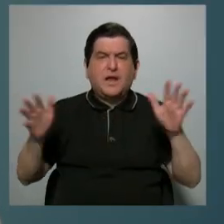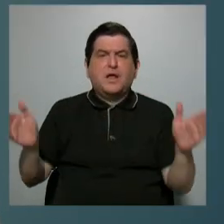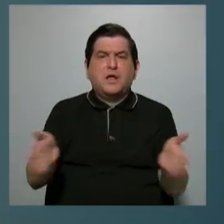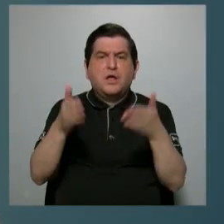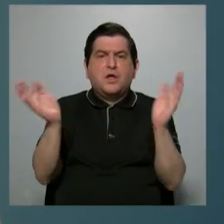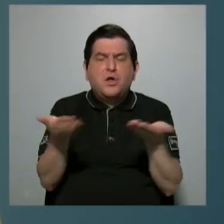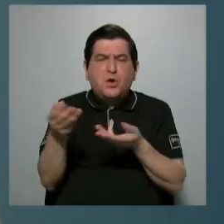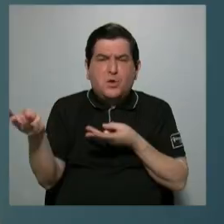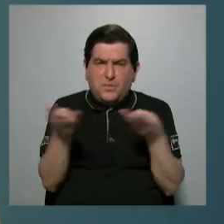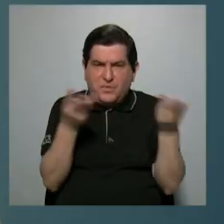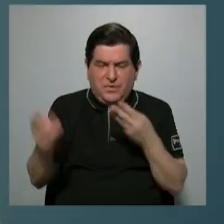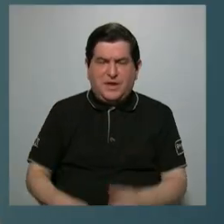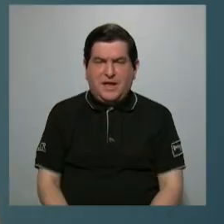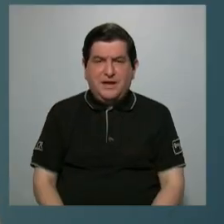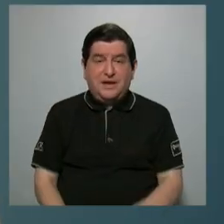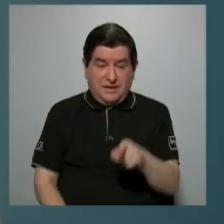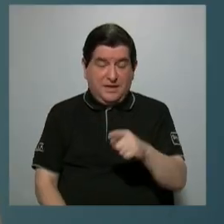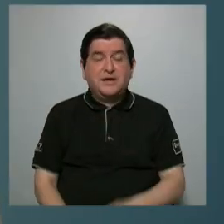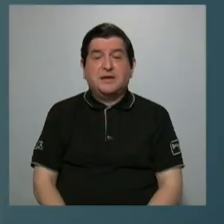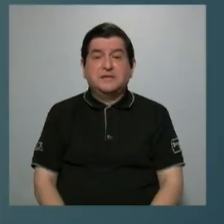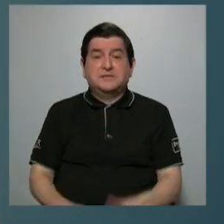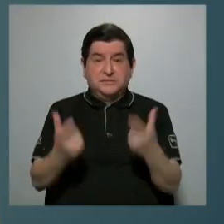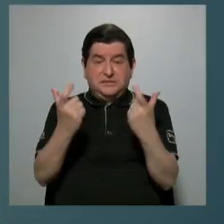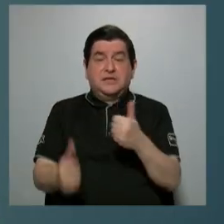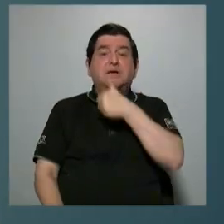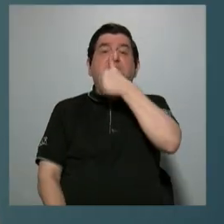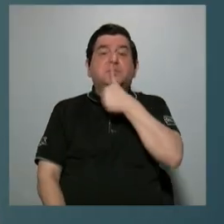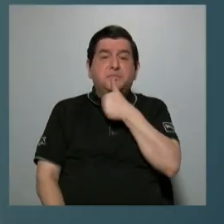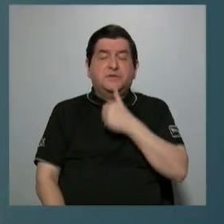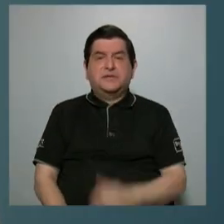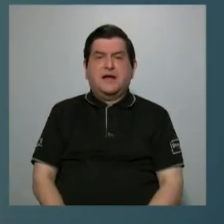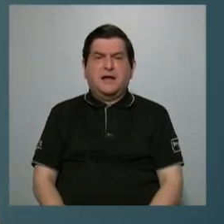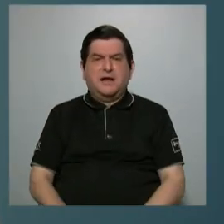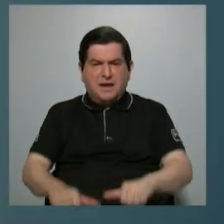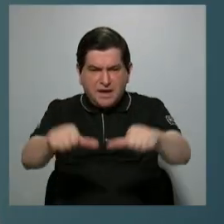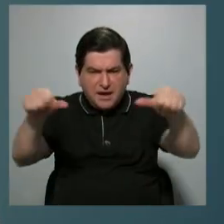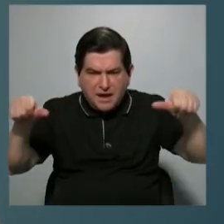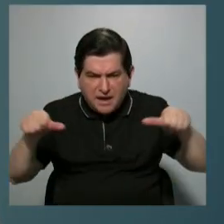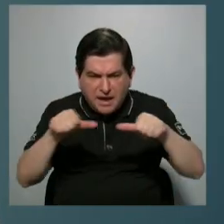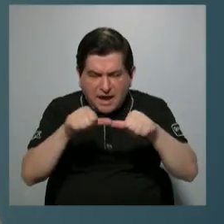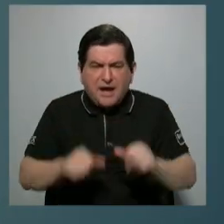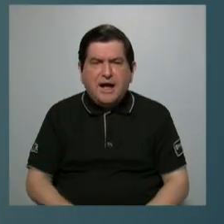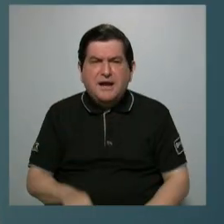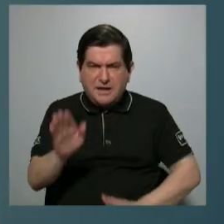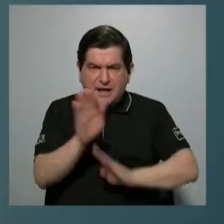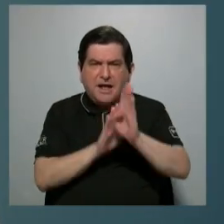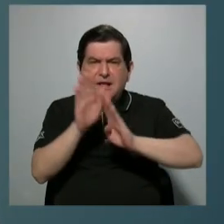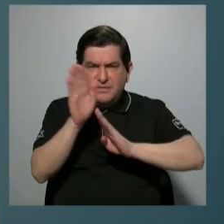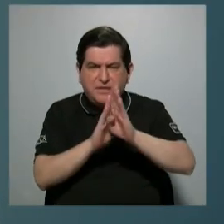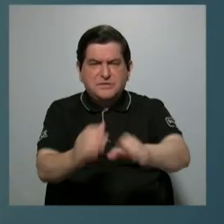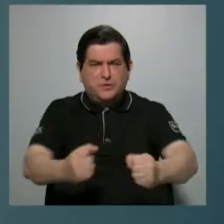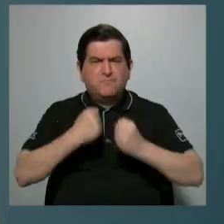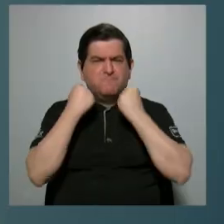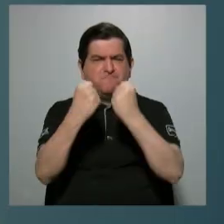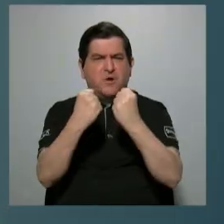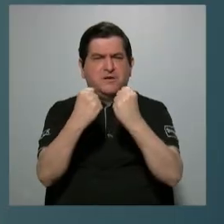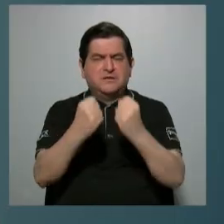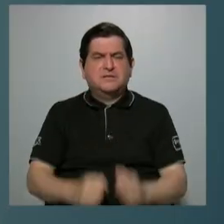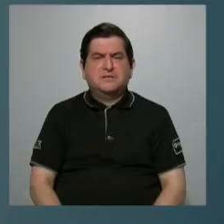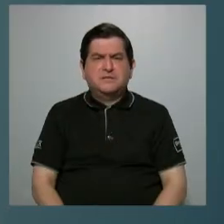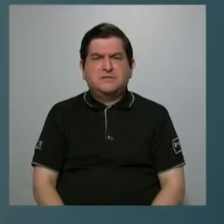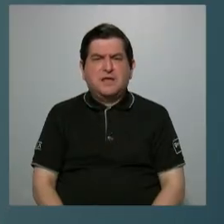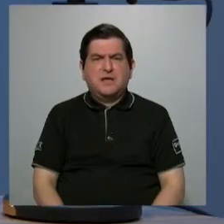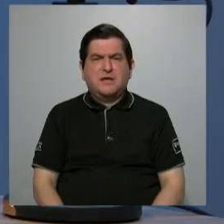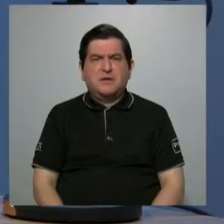al mercado, al capital privado, a tomar esta zona como una zona para desarrollo intenso, ¿verdad?, inmobiliario